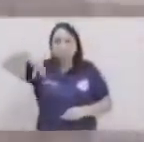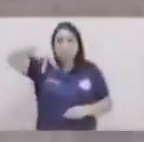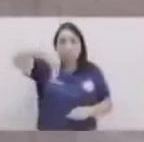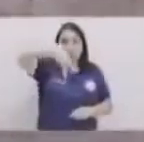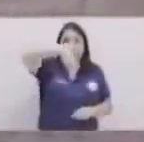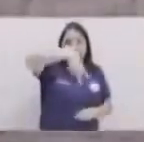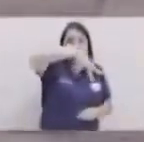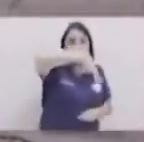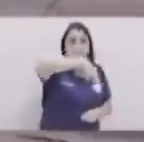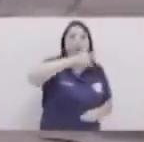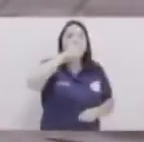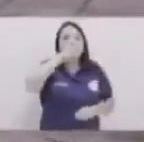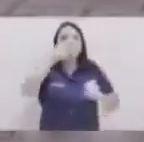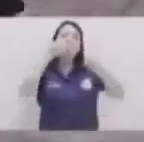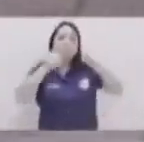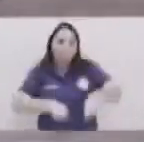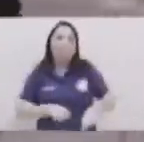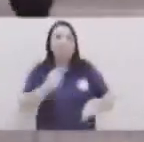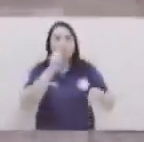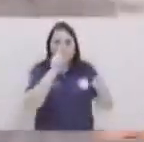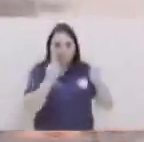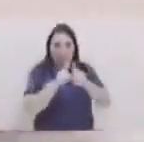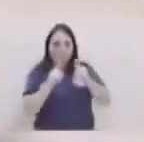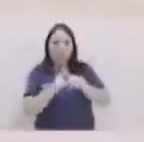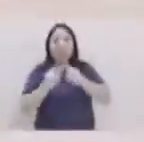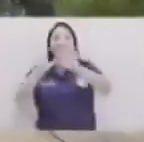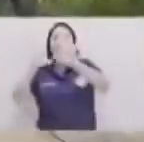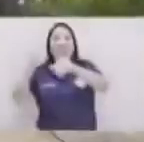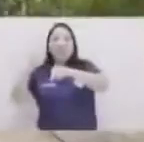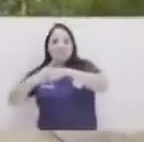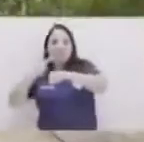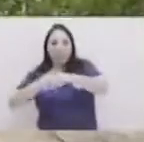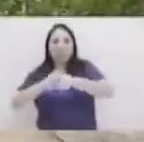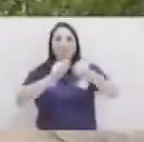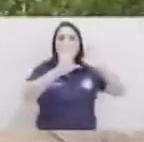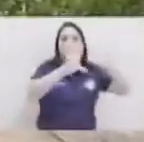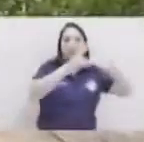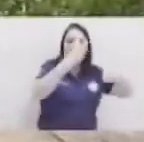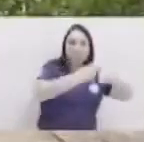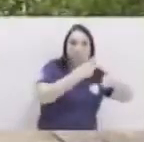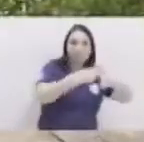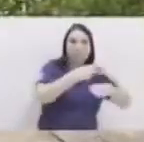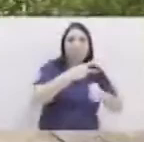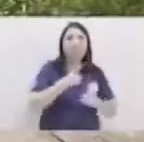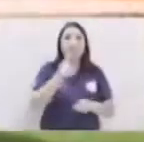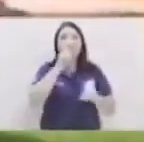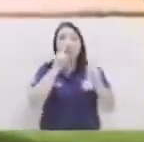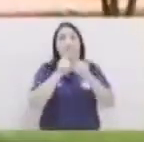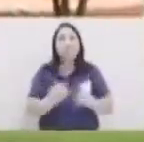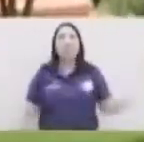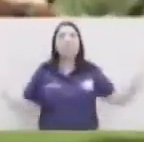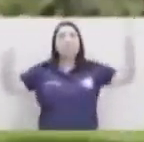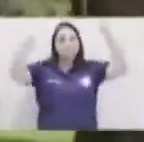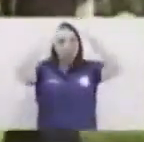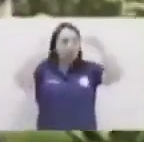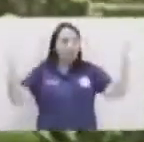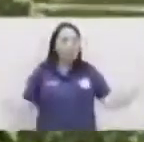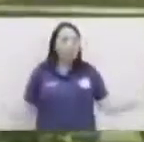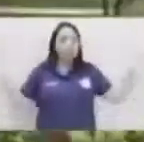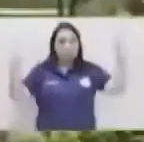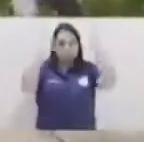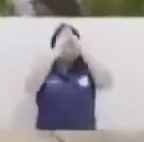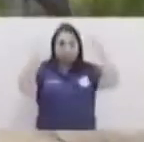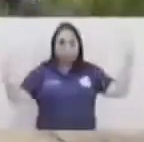Recuérdate que tú puedes realizar de 10 a 12 repeticiones en casa. ¿Listos? Payasito. Siguiente ejercicio.